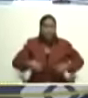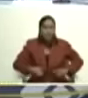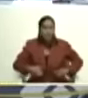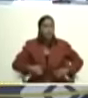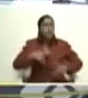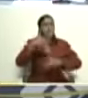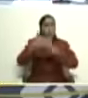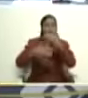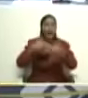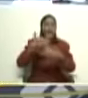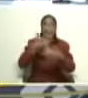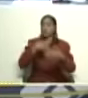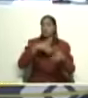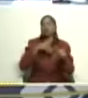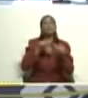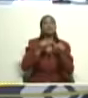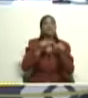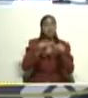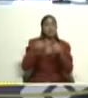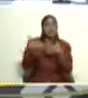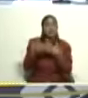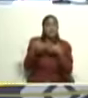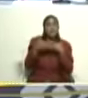Sancionados, bloqueados y perseguidos.